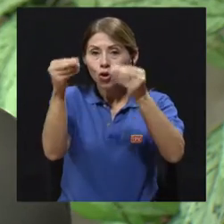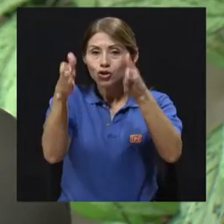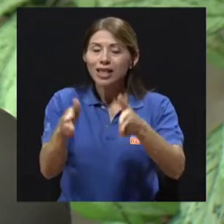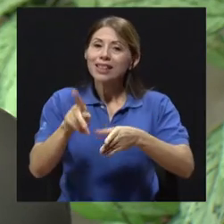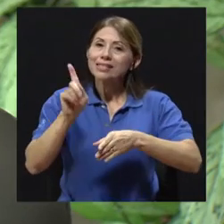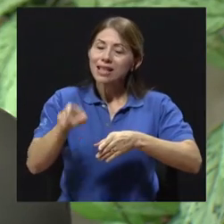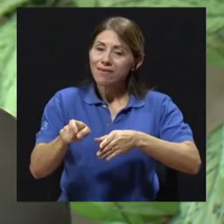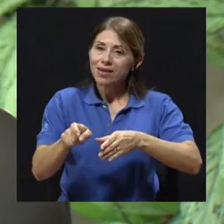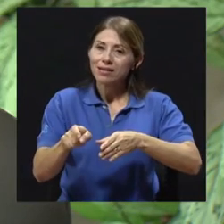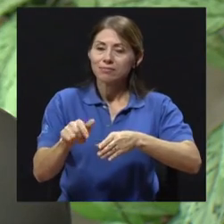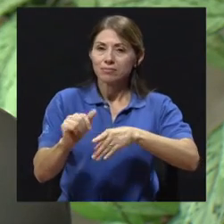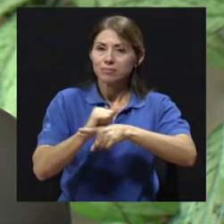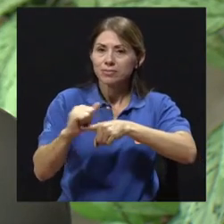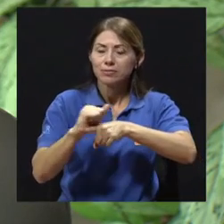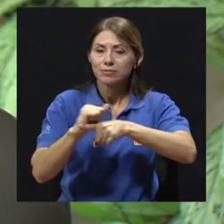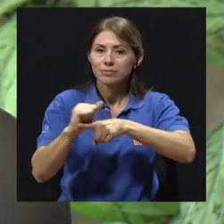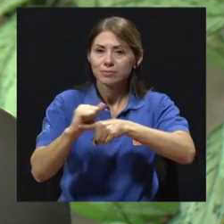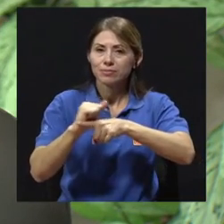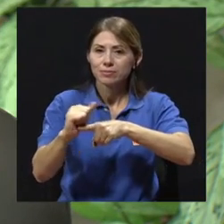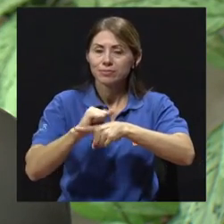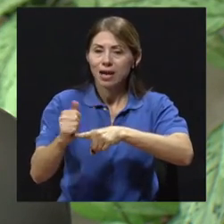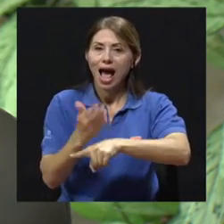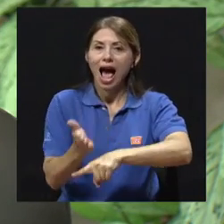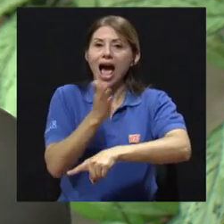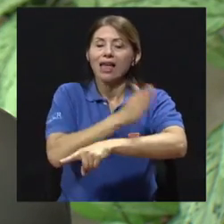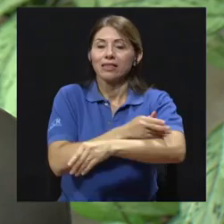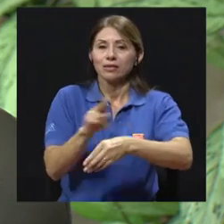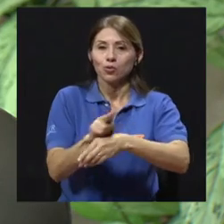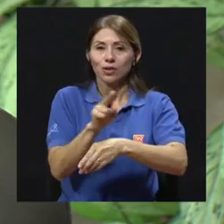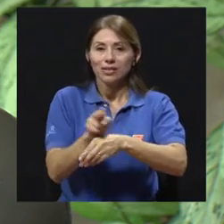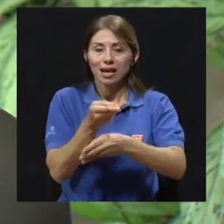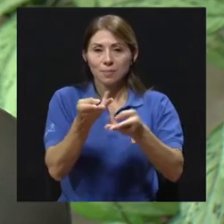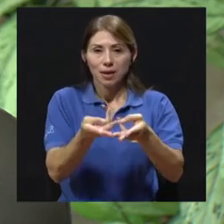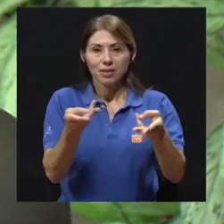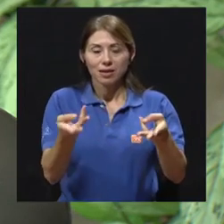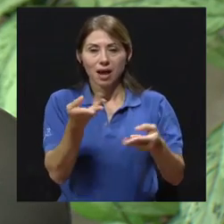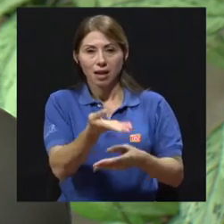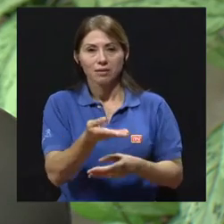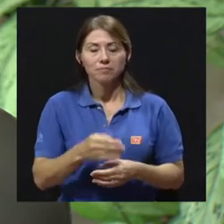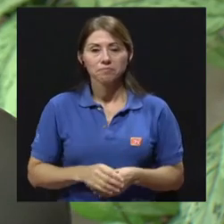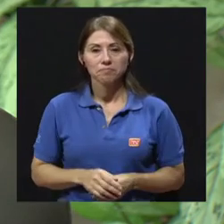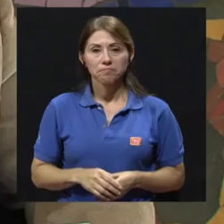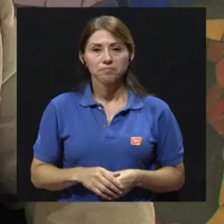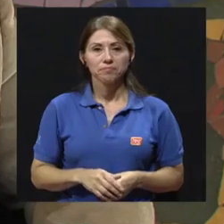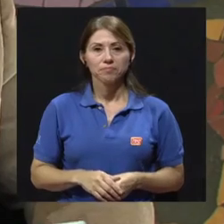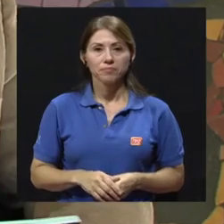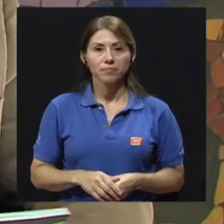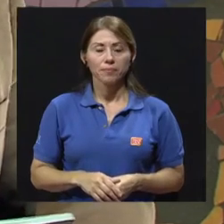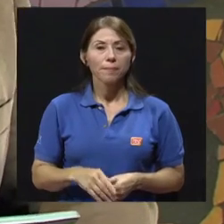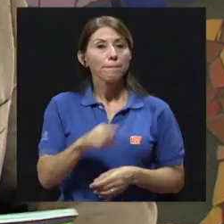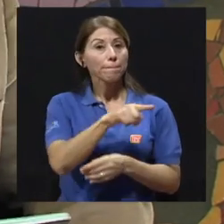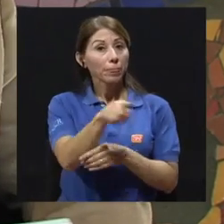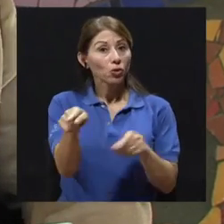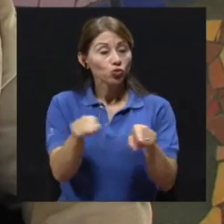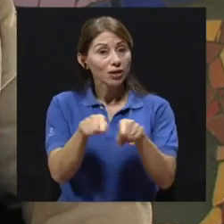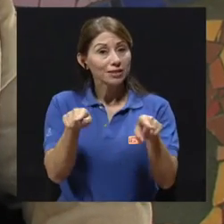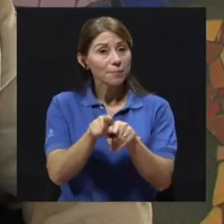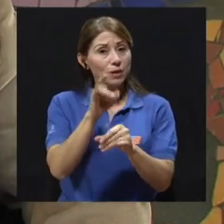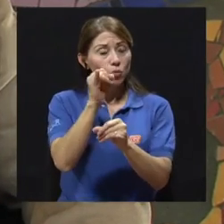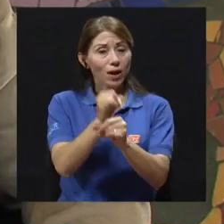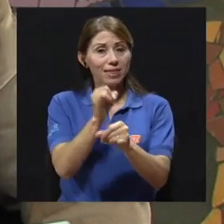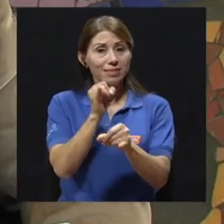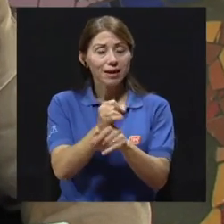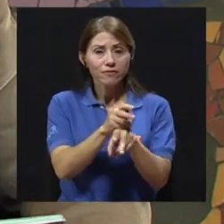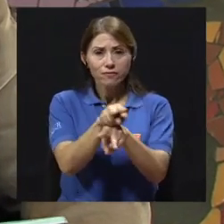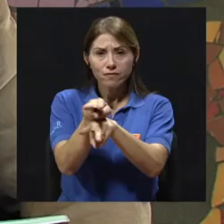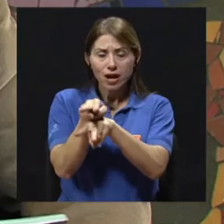capacitados antes de poder reproducirlo, ¿verdad?, o de compartirlo. Ustedes también son un ente